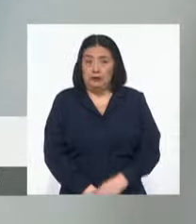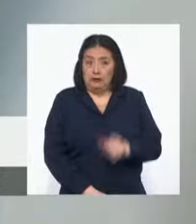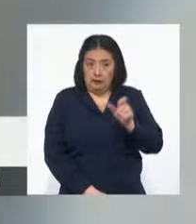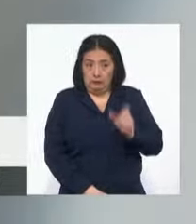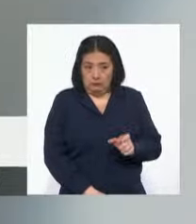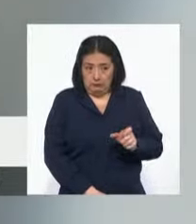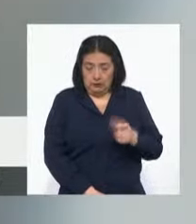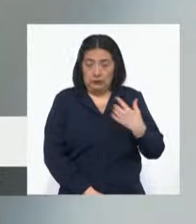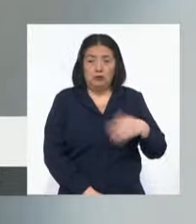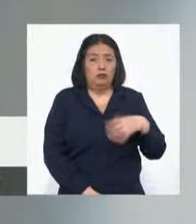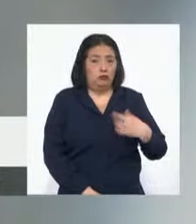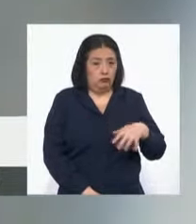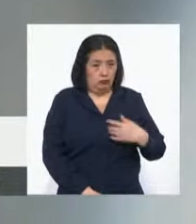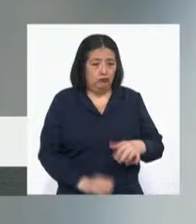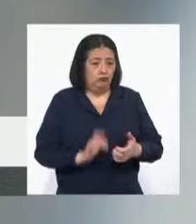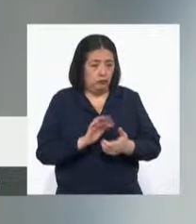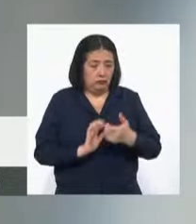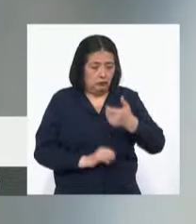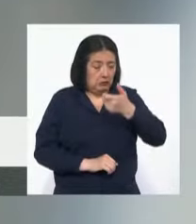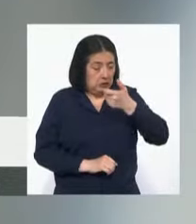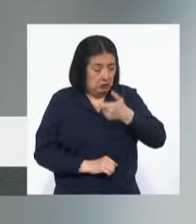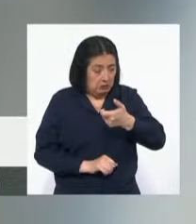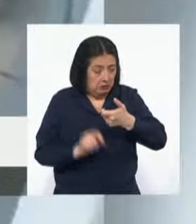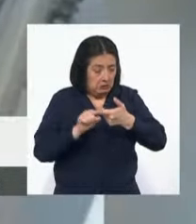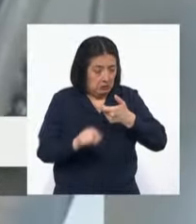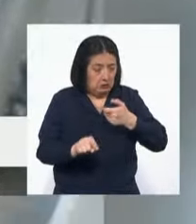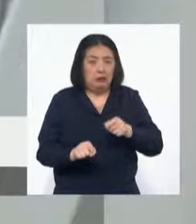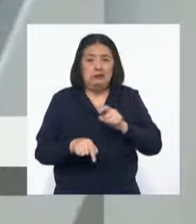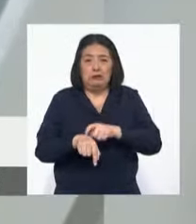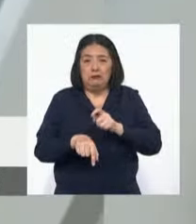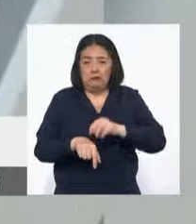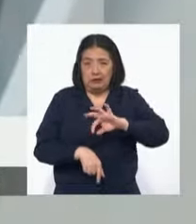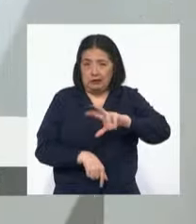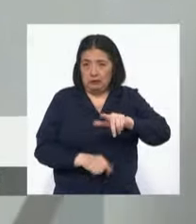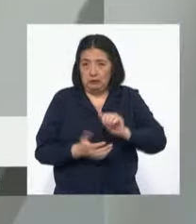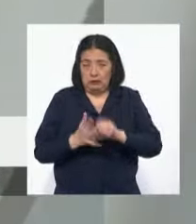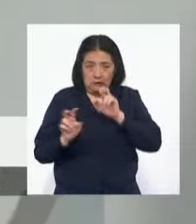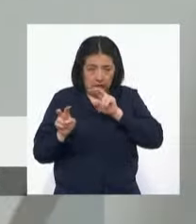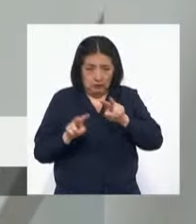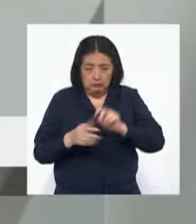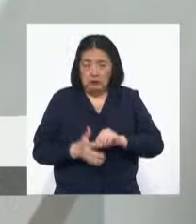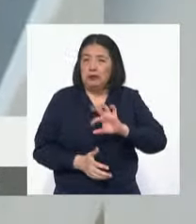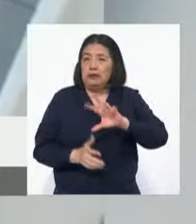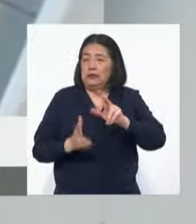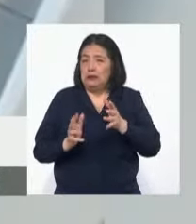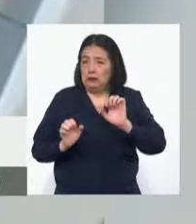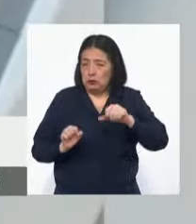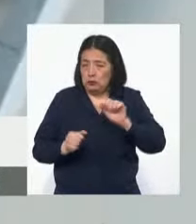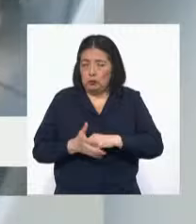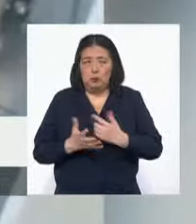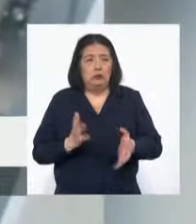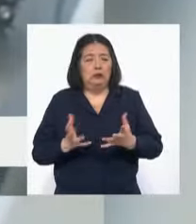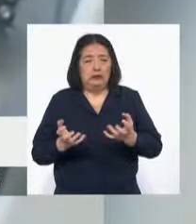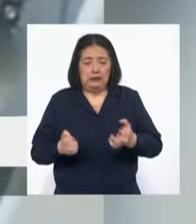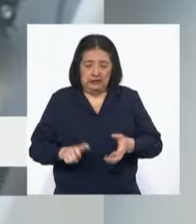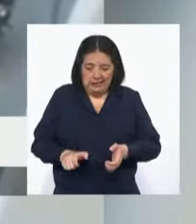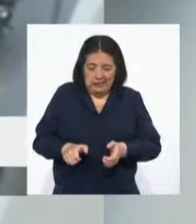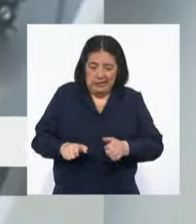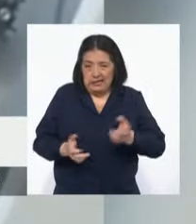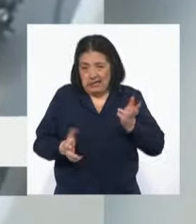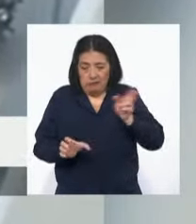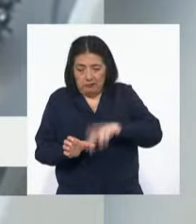Un vecino logró registrar en video los instantes del asalto. En imágenes se ve cómo los delincuentes intentan encender el vehículo,